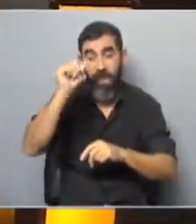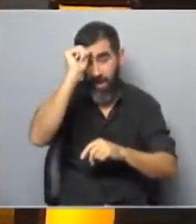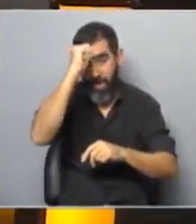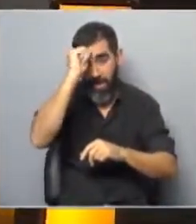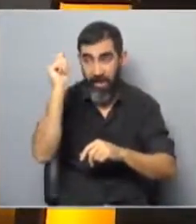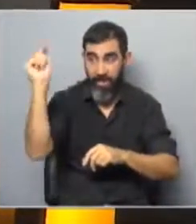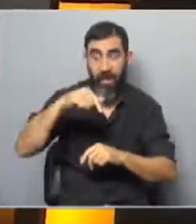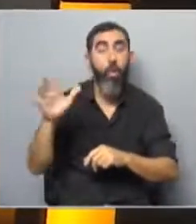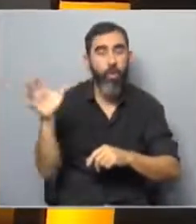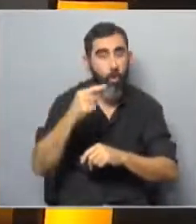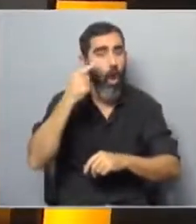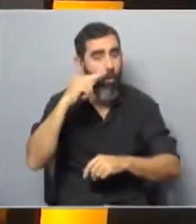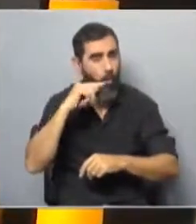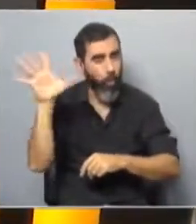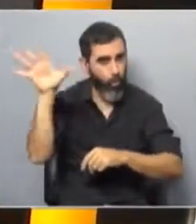que se trajo a propósito